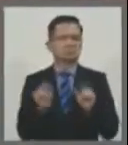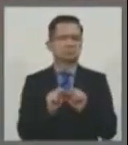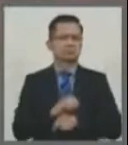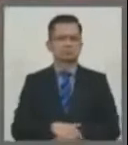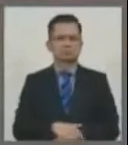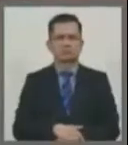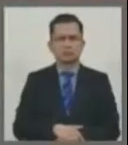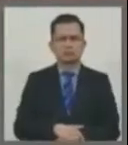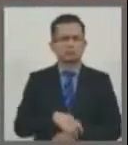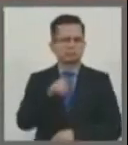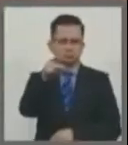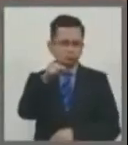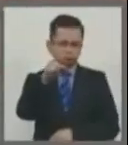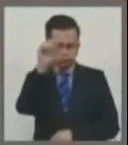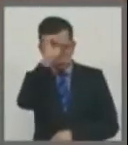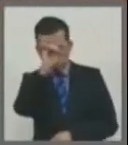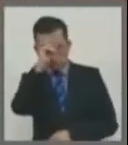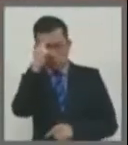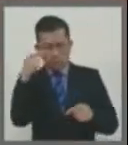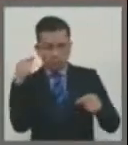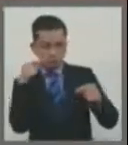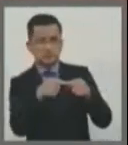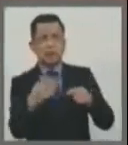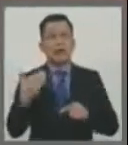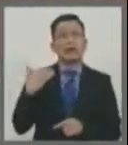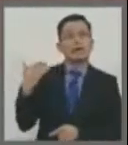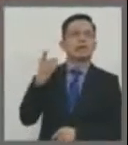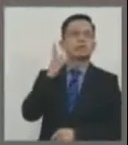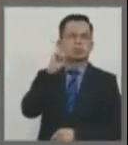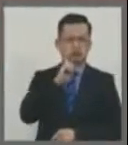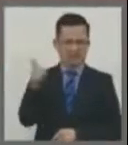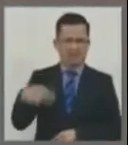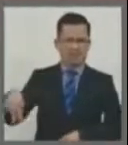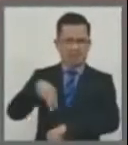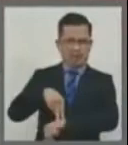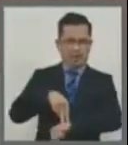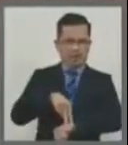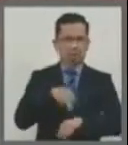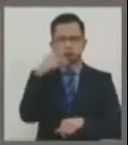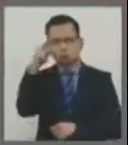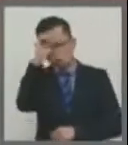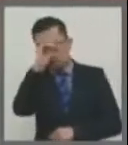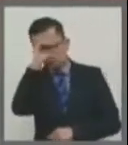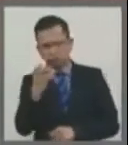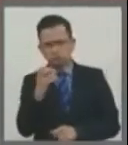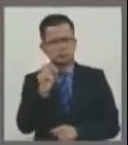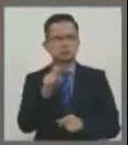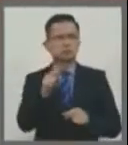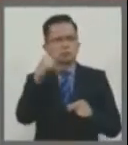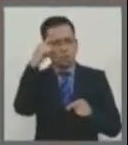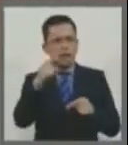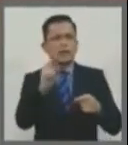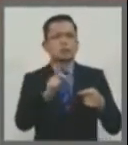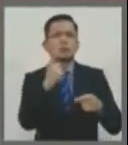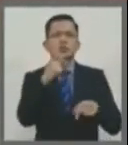su opinión específica, puntual, de la reserva que hizo la diputada que le antecedió en el uso de la voz en relación a la